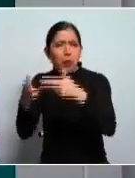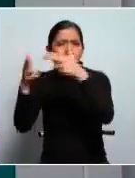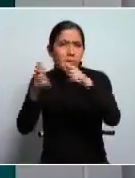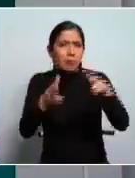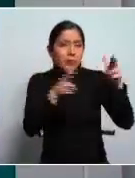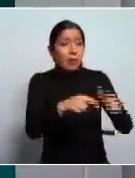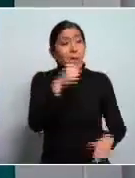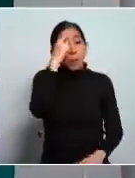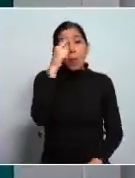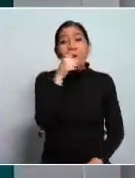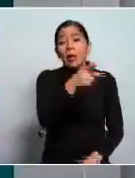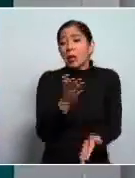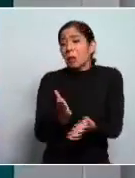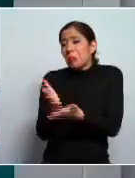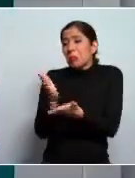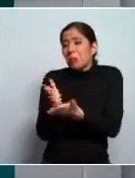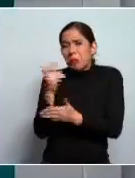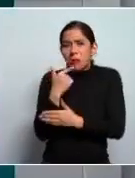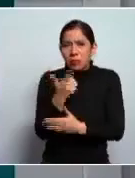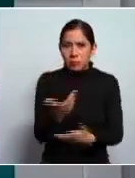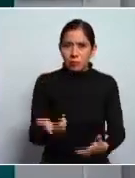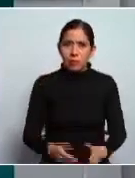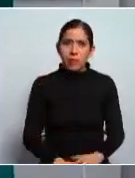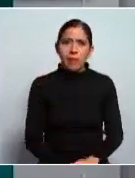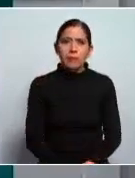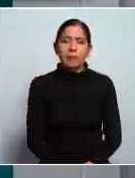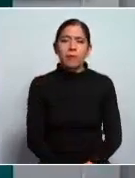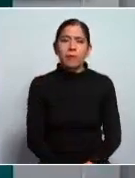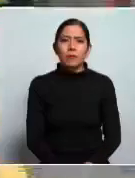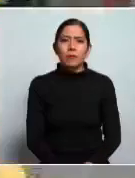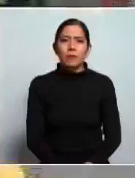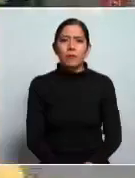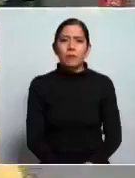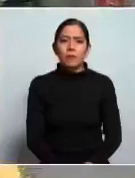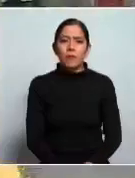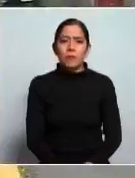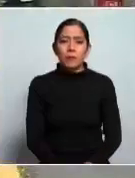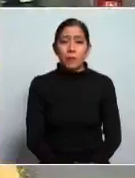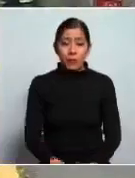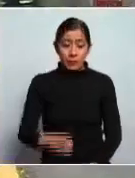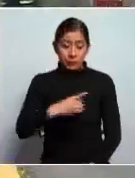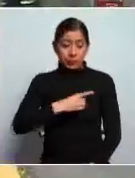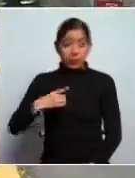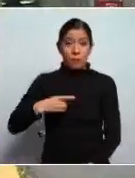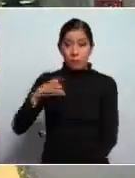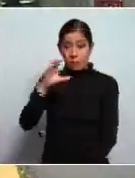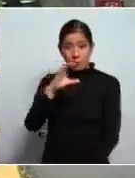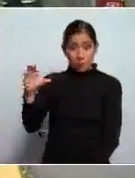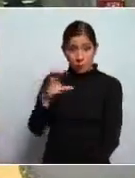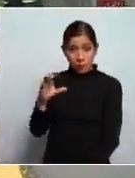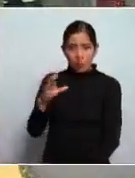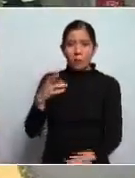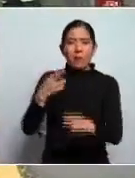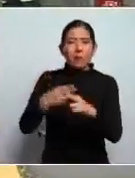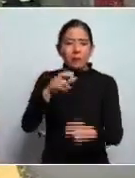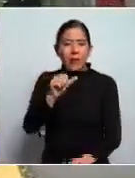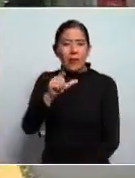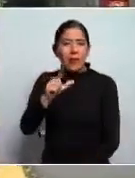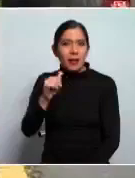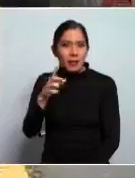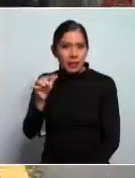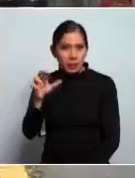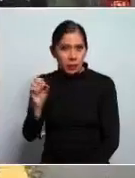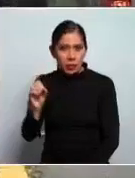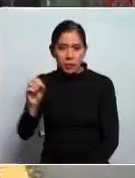la permisibilidad de la alcaldía paseña. El diputado de Comunidad Ciudadana, Alejandro Reyes, ha manifestado que el